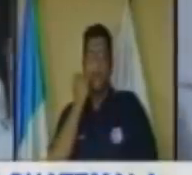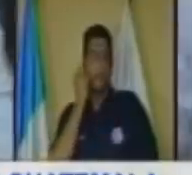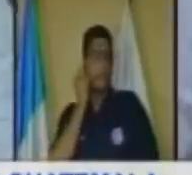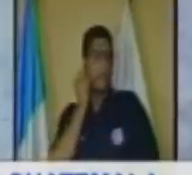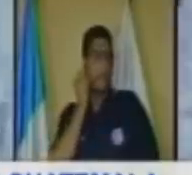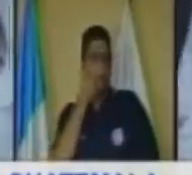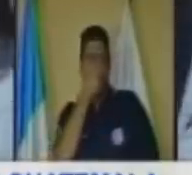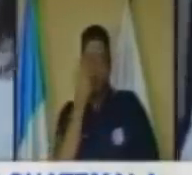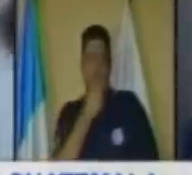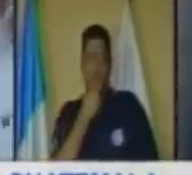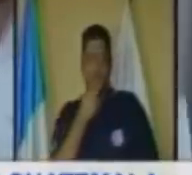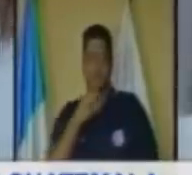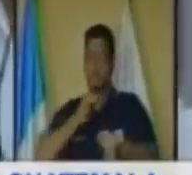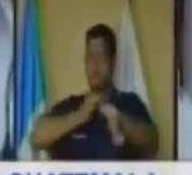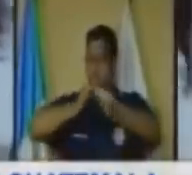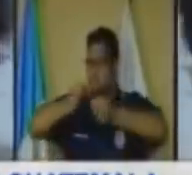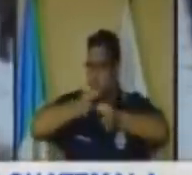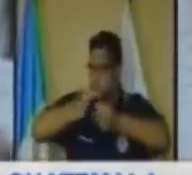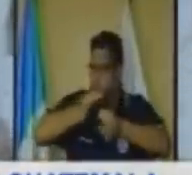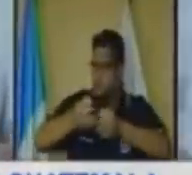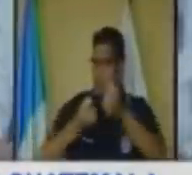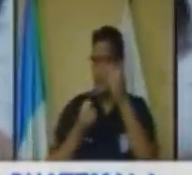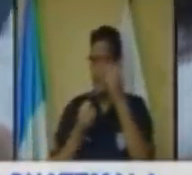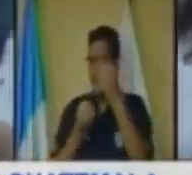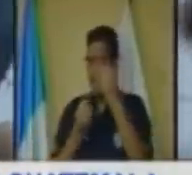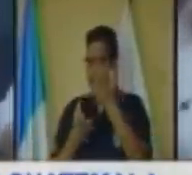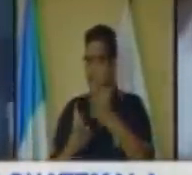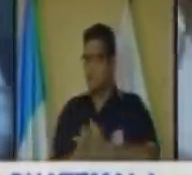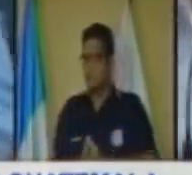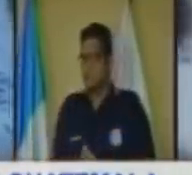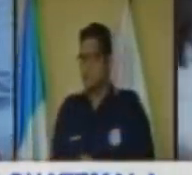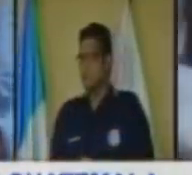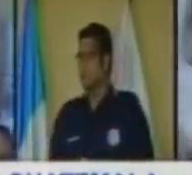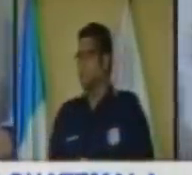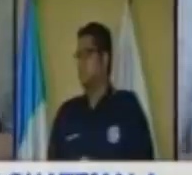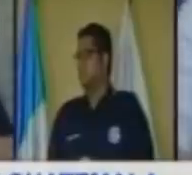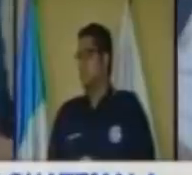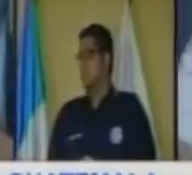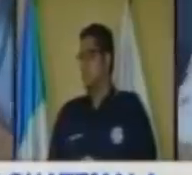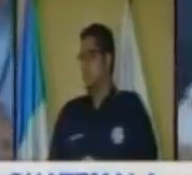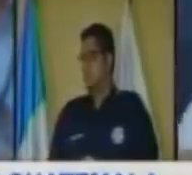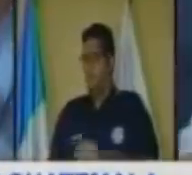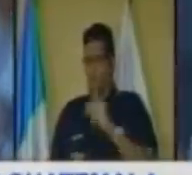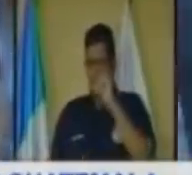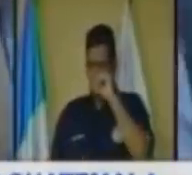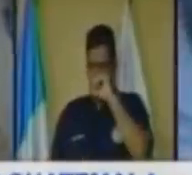medidas que se están tomando conjuntamente con el Ministerio de Salud Pública.